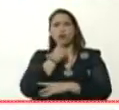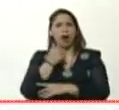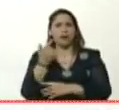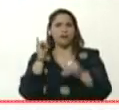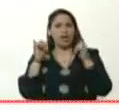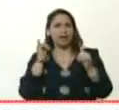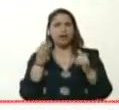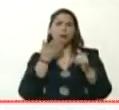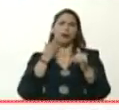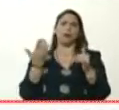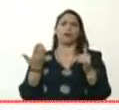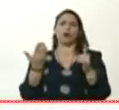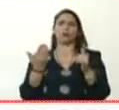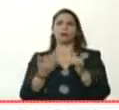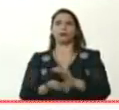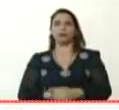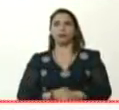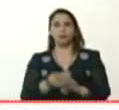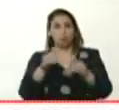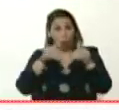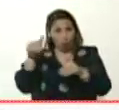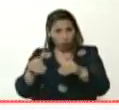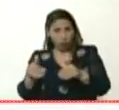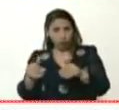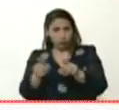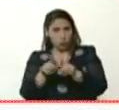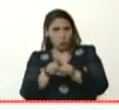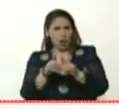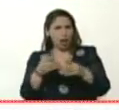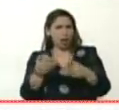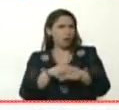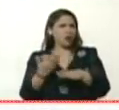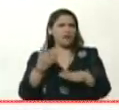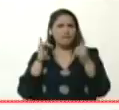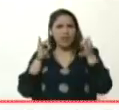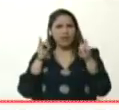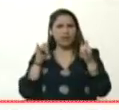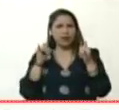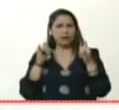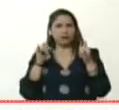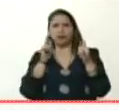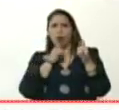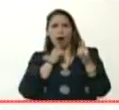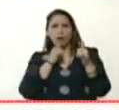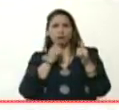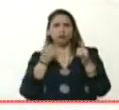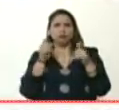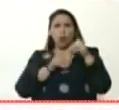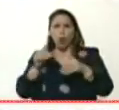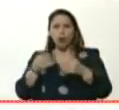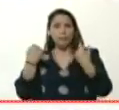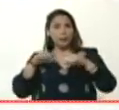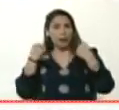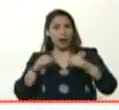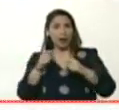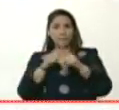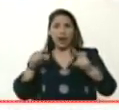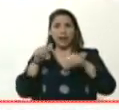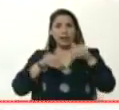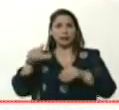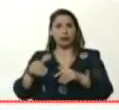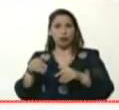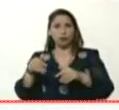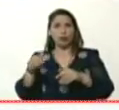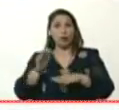con votos? ¿Por qué no hacen fiesta con votos? ¿Por qué no se preparan para unas elecciones? Porque ellos no creen en